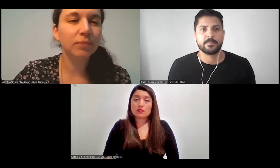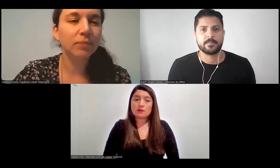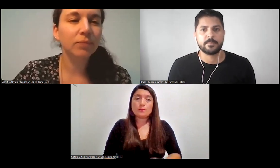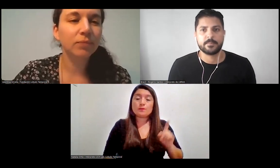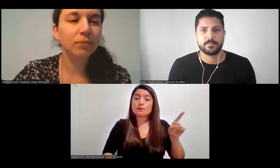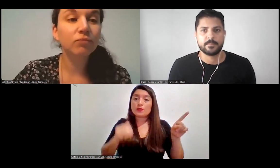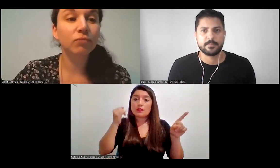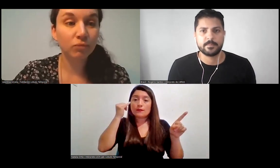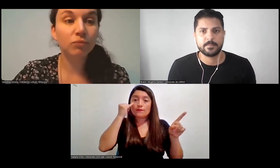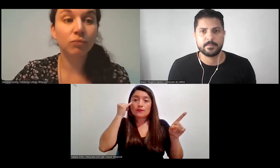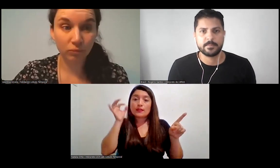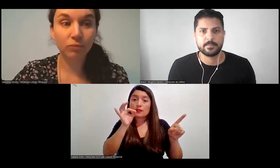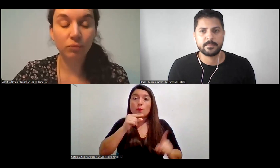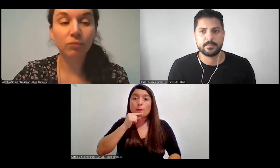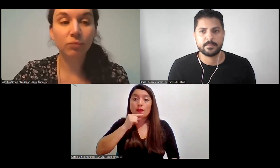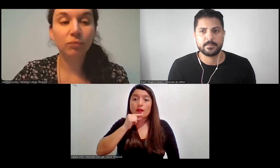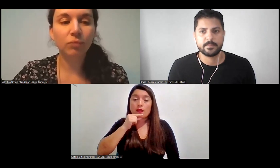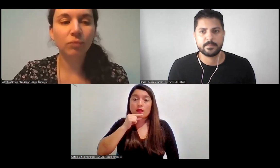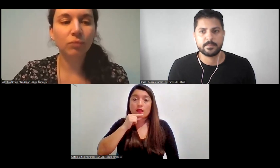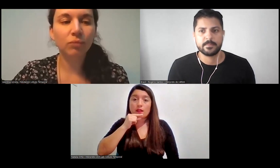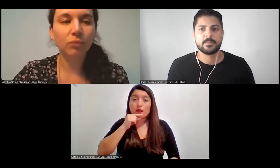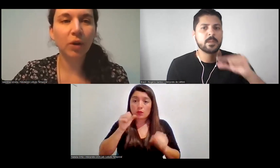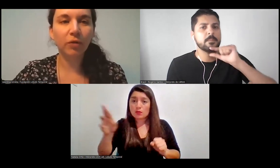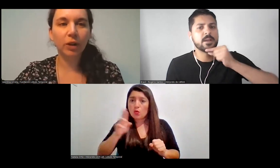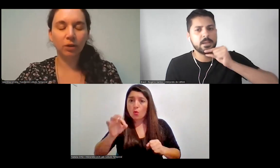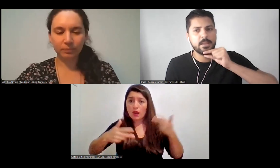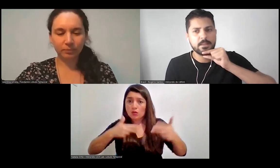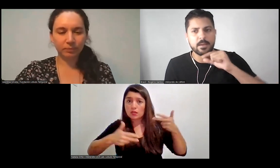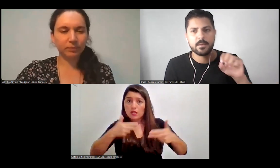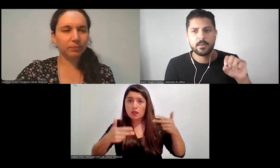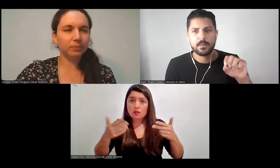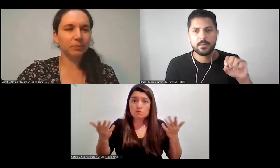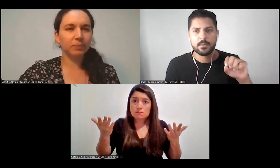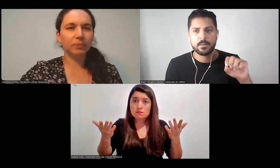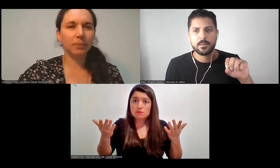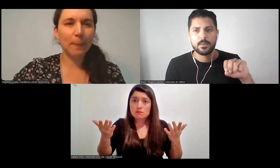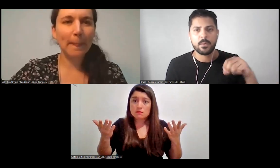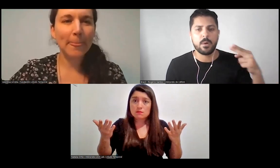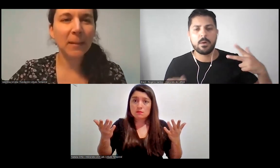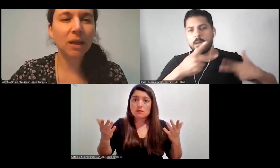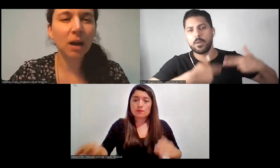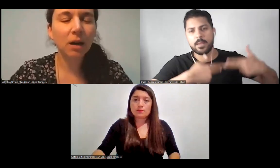¿Podría ser Macarena o Carolina? Perfecto.